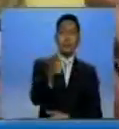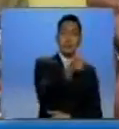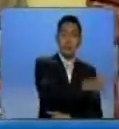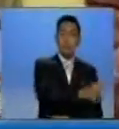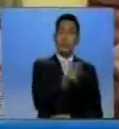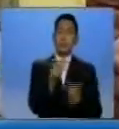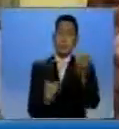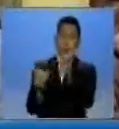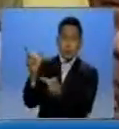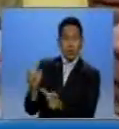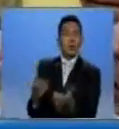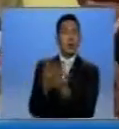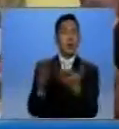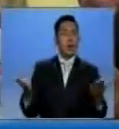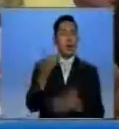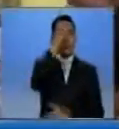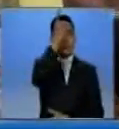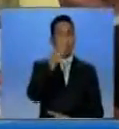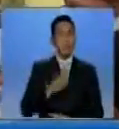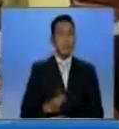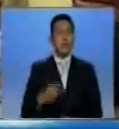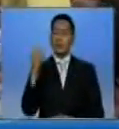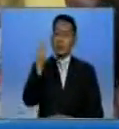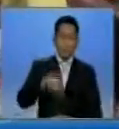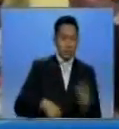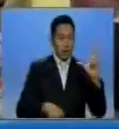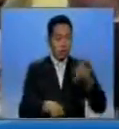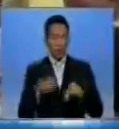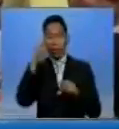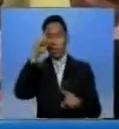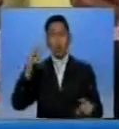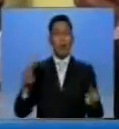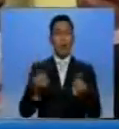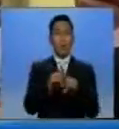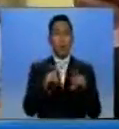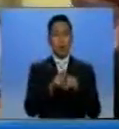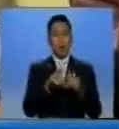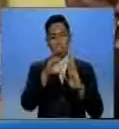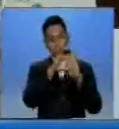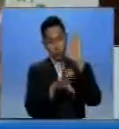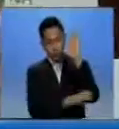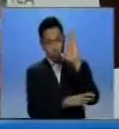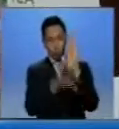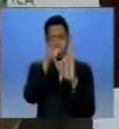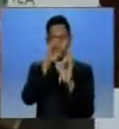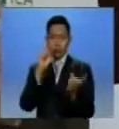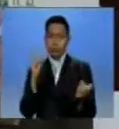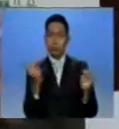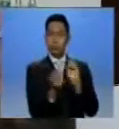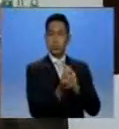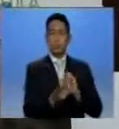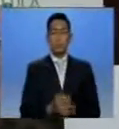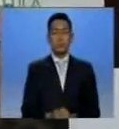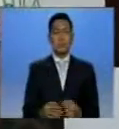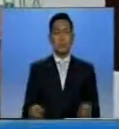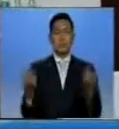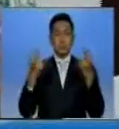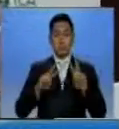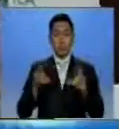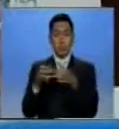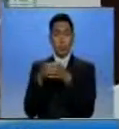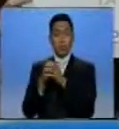decida si está o no está de acuerdo con el paquete de enmiendas. También se hicieron presentes en la